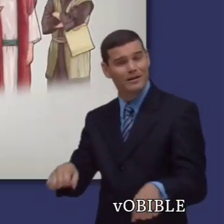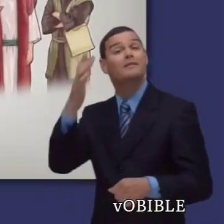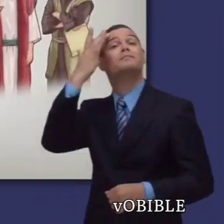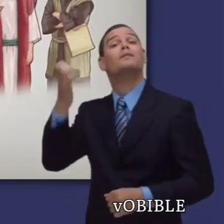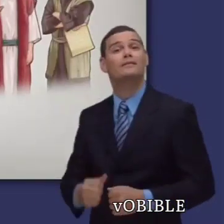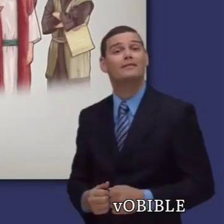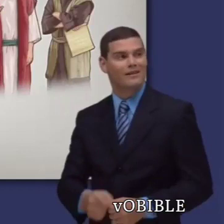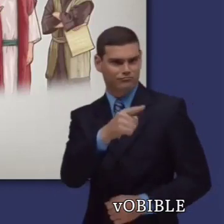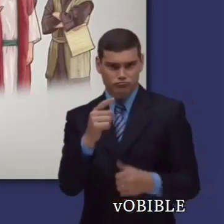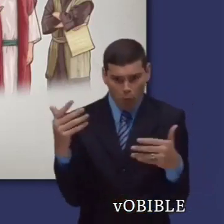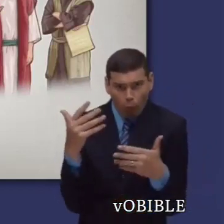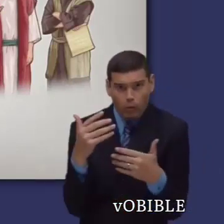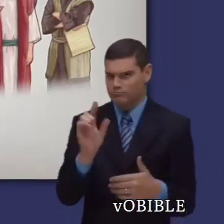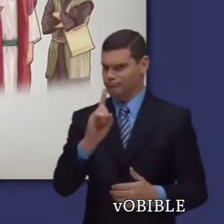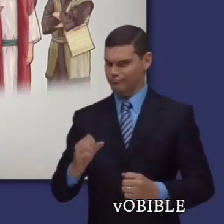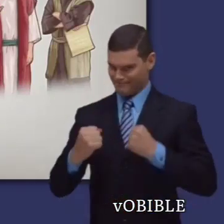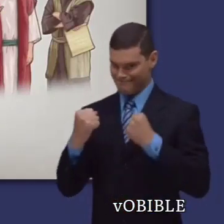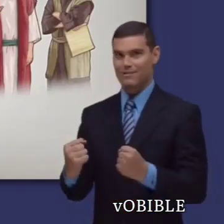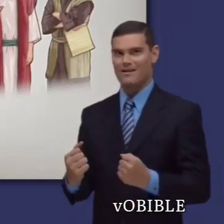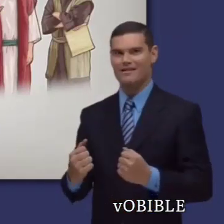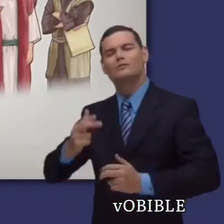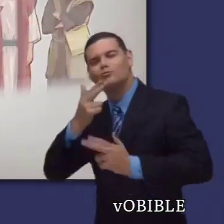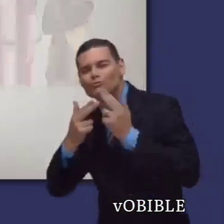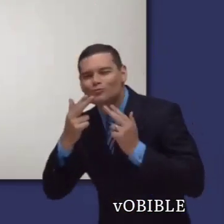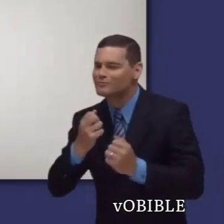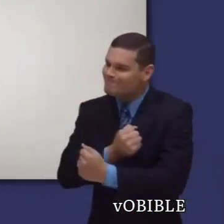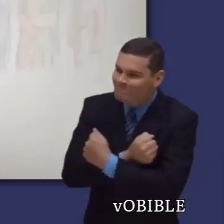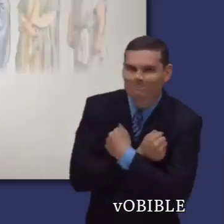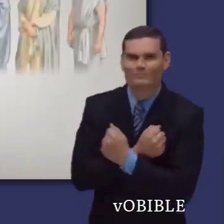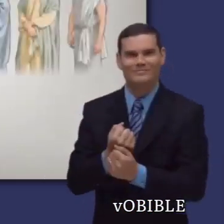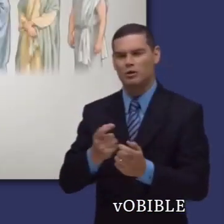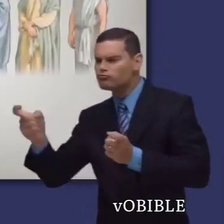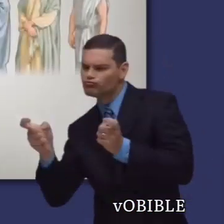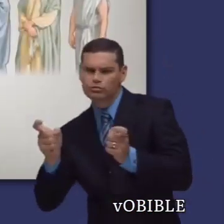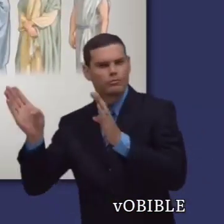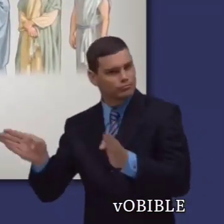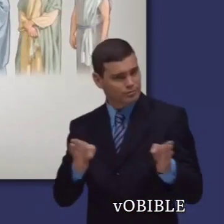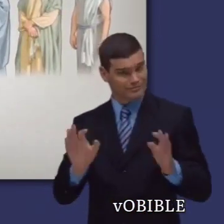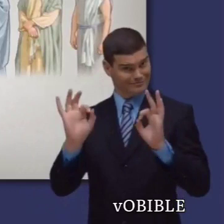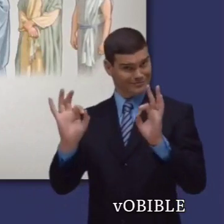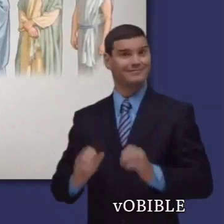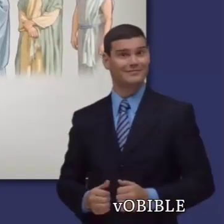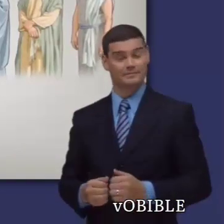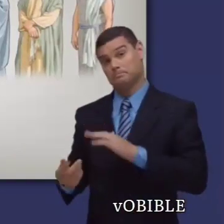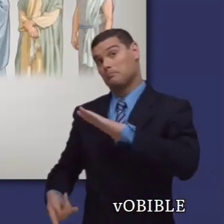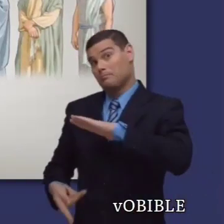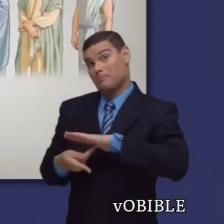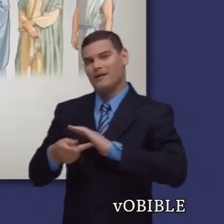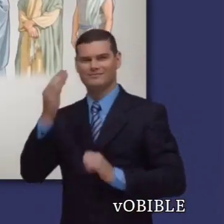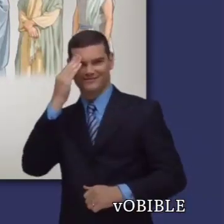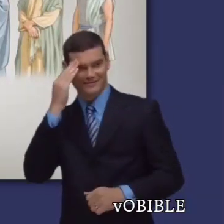asignaciones delicadas y difíciles. Era valiente, firme, bondadoso y con toda seguridad un